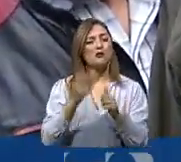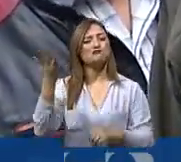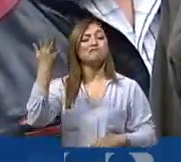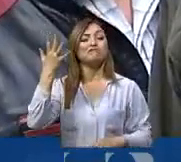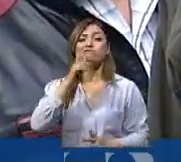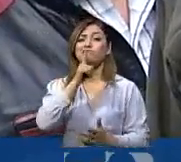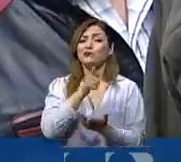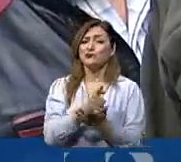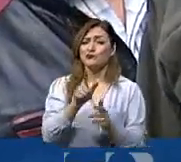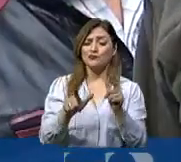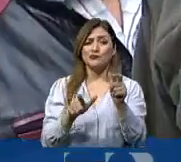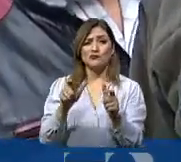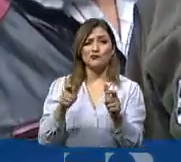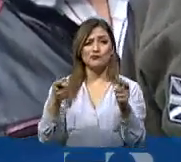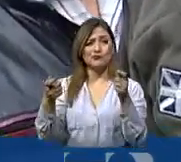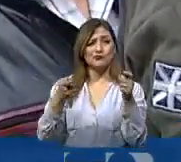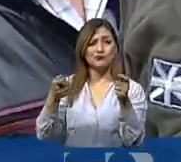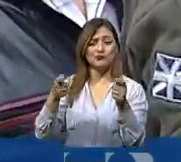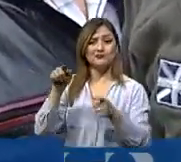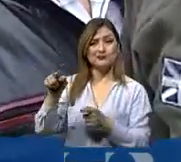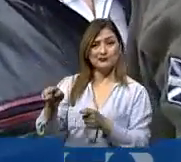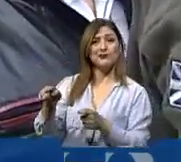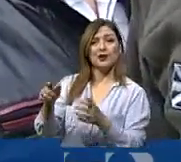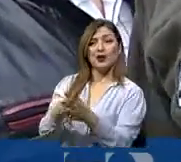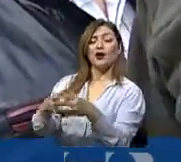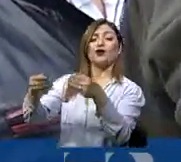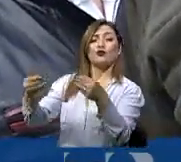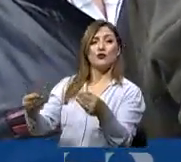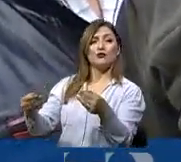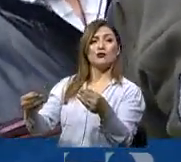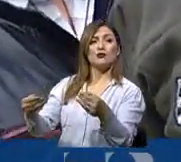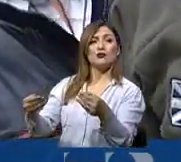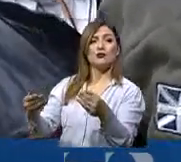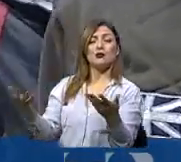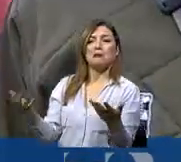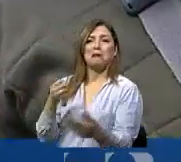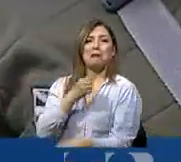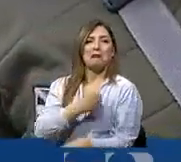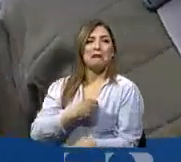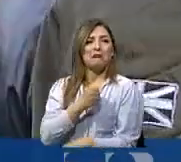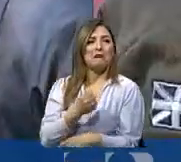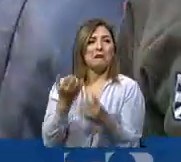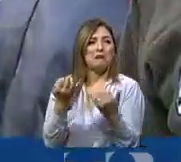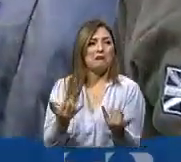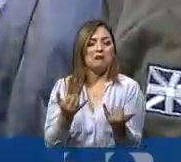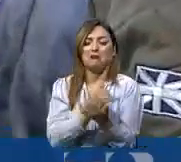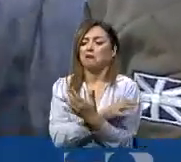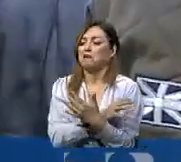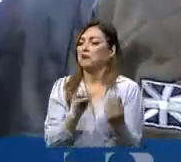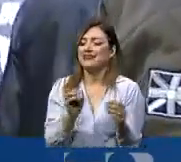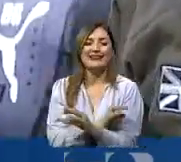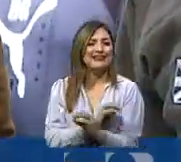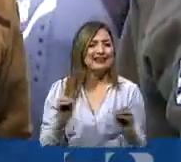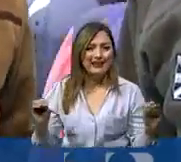es cierto que las personas que están al frente vinieron a dar soluciones a esos problemas. Lamentablemente, hasta hoy en día no se ha